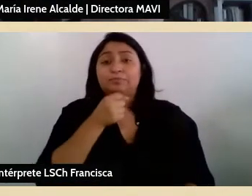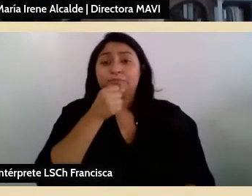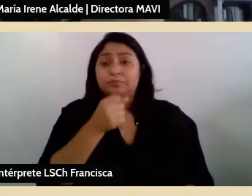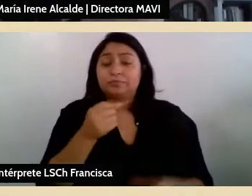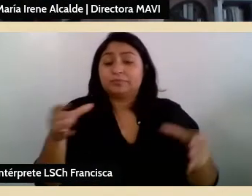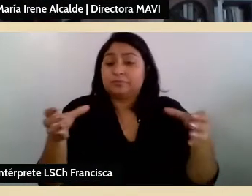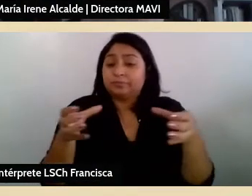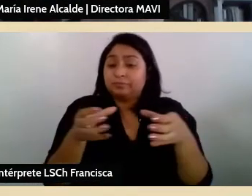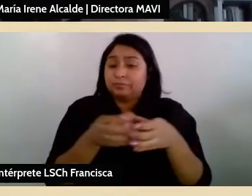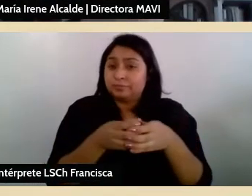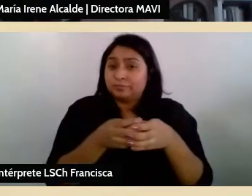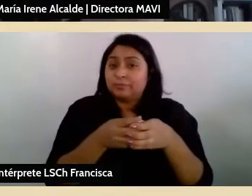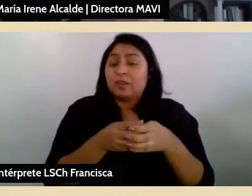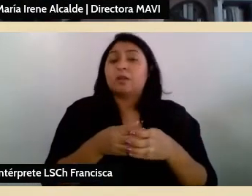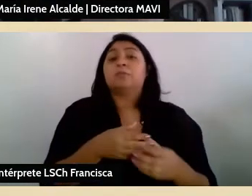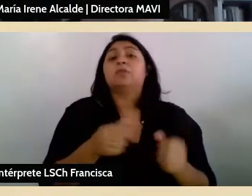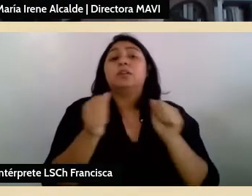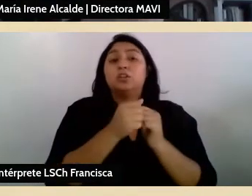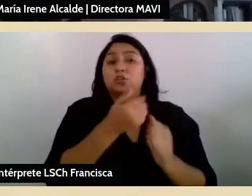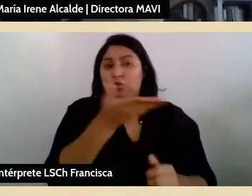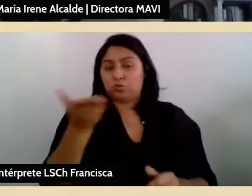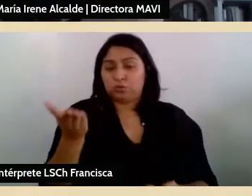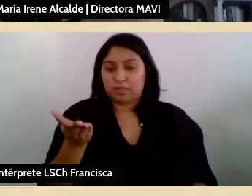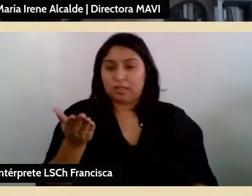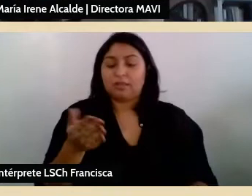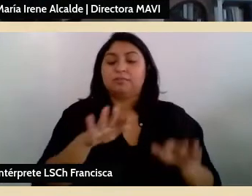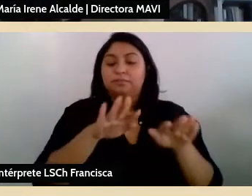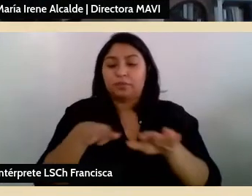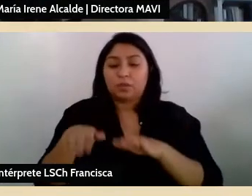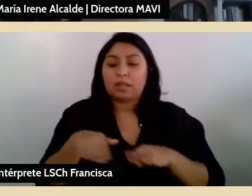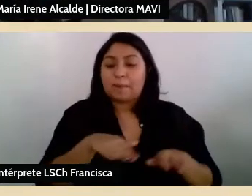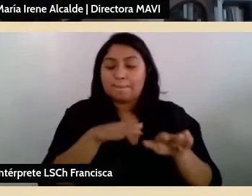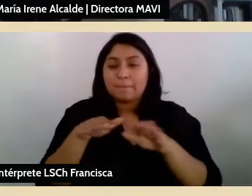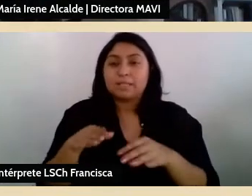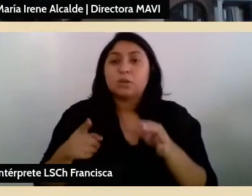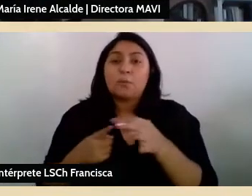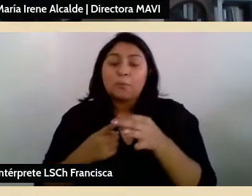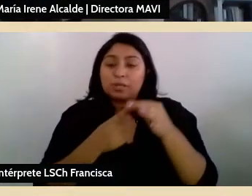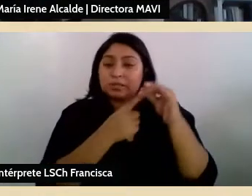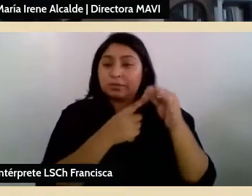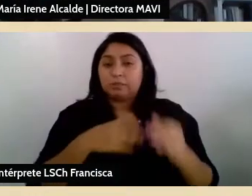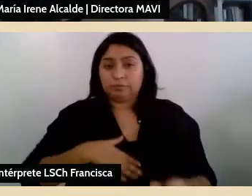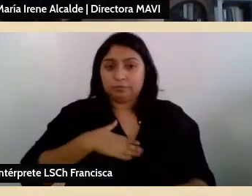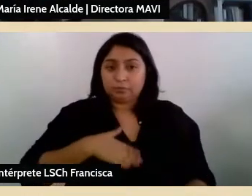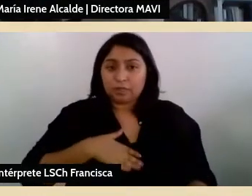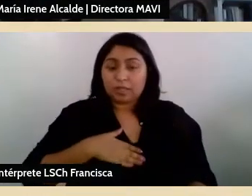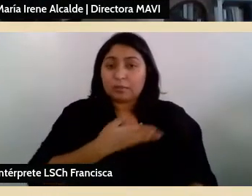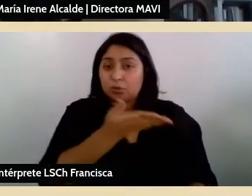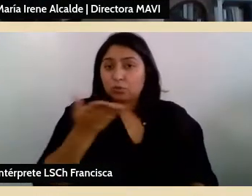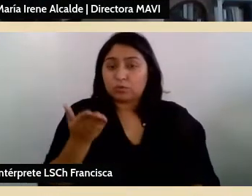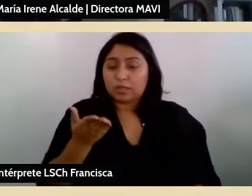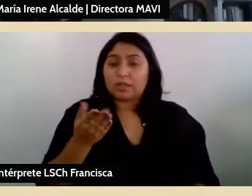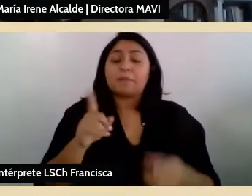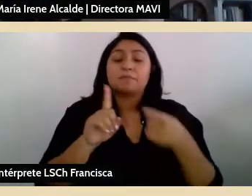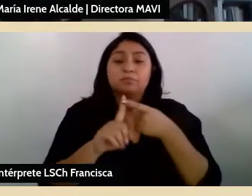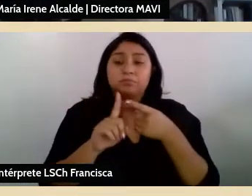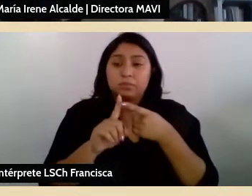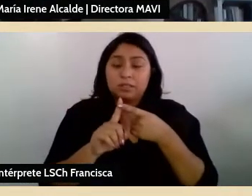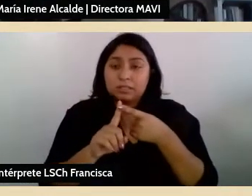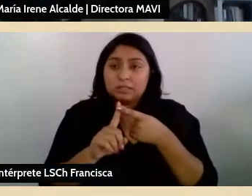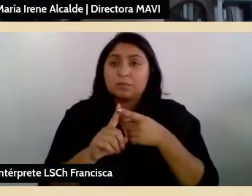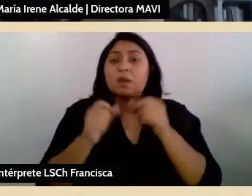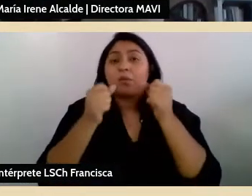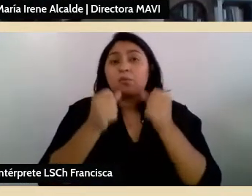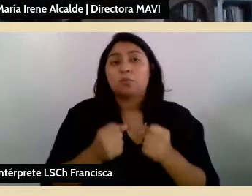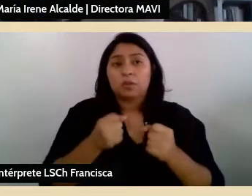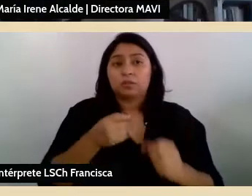desde luego con ustedes. Este es un espacio en el que principalmente queremos que ustedes participen. Nos pueden ir dejando sus